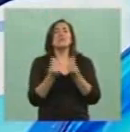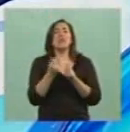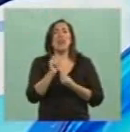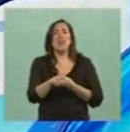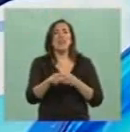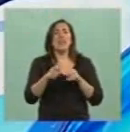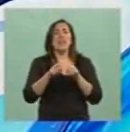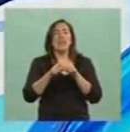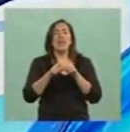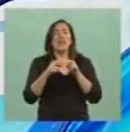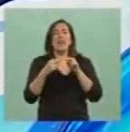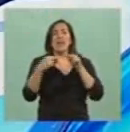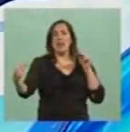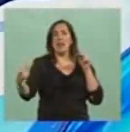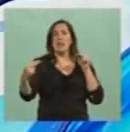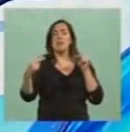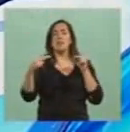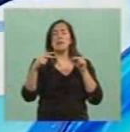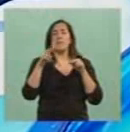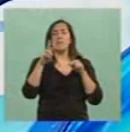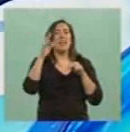de red nacional, red vial nacional,